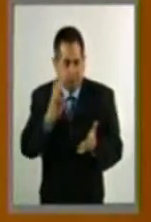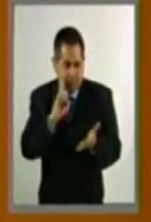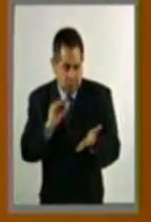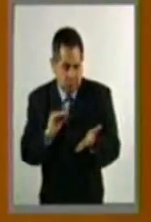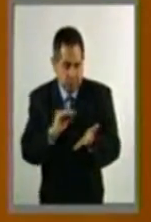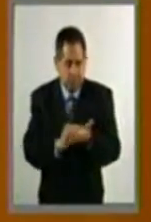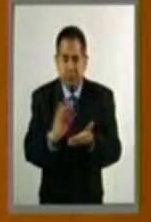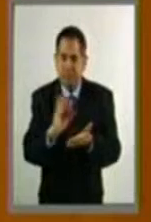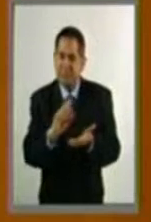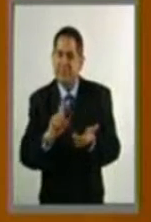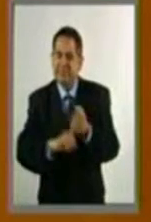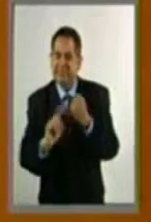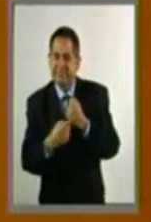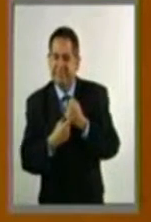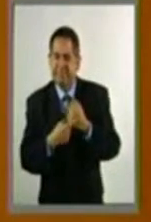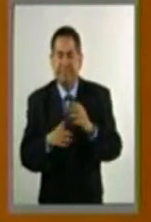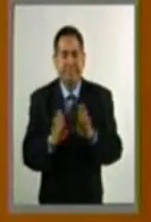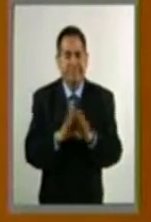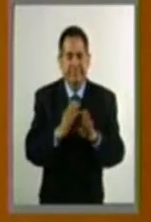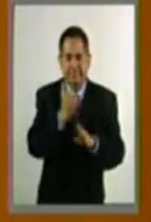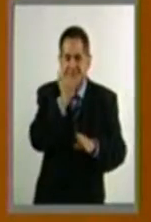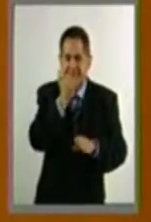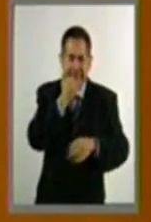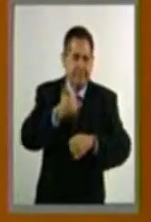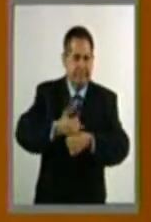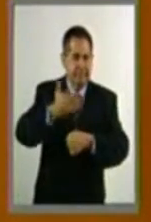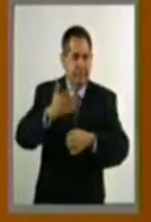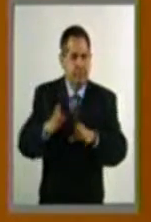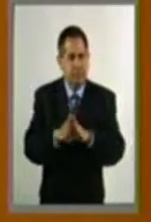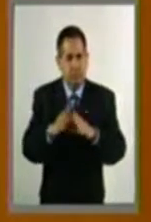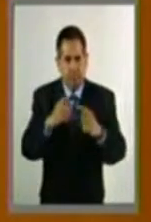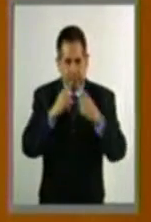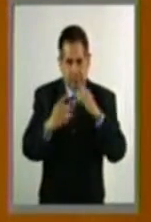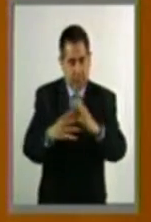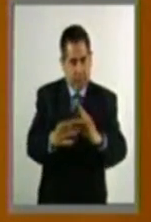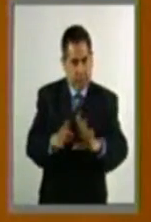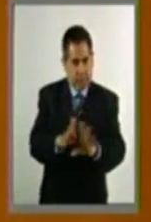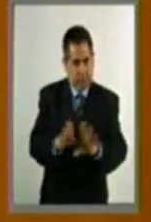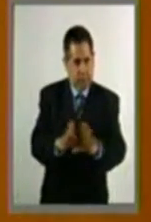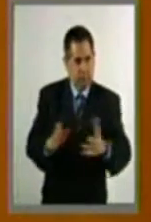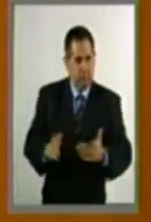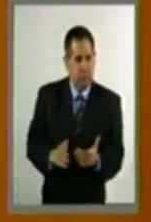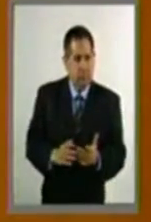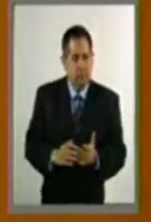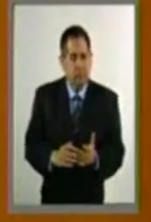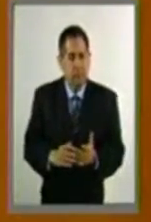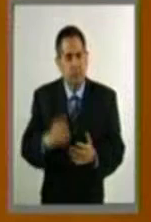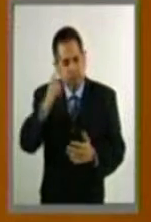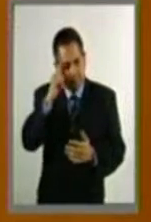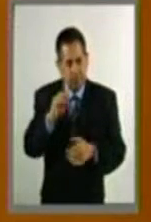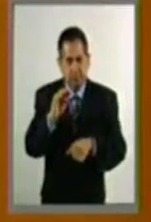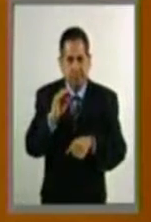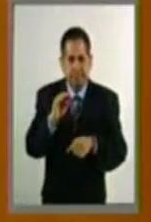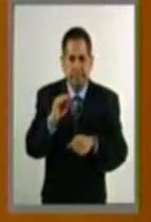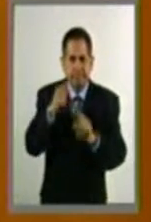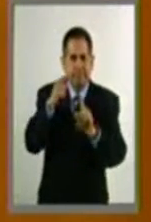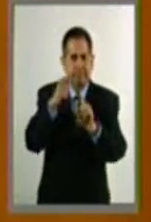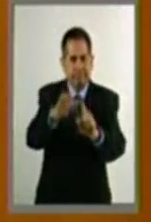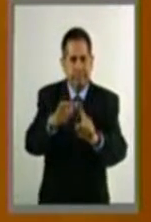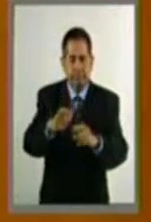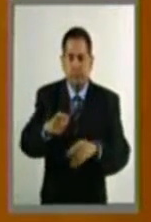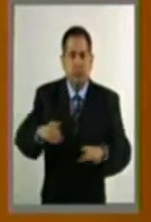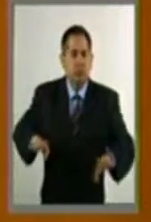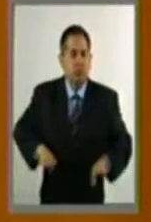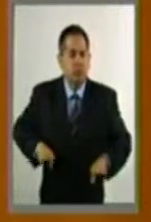llevar implícitamente a una hipótesis posiblemente insuficiente para el principio de